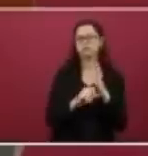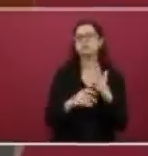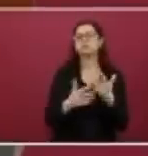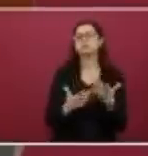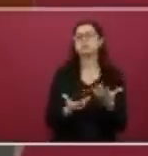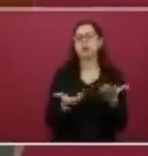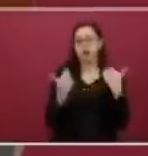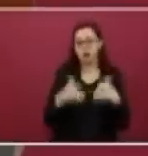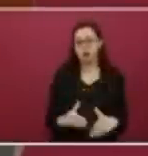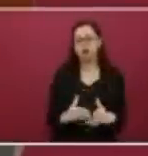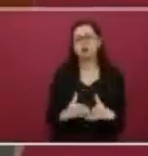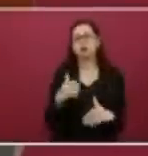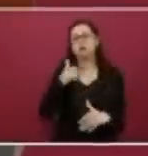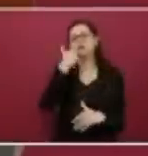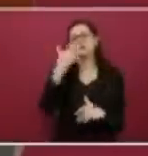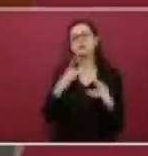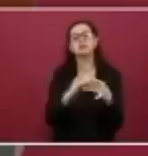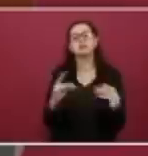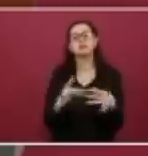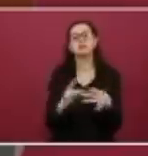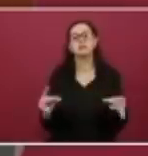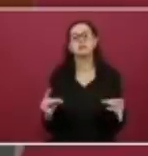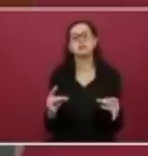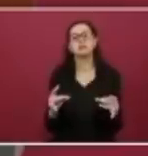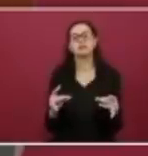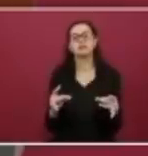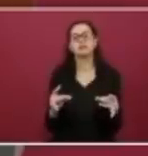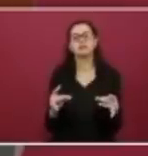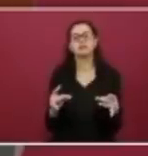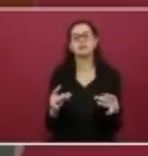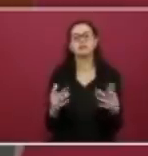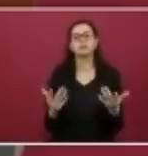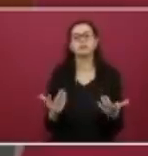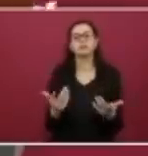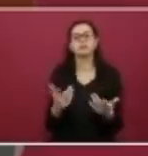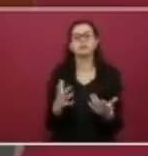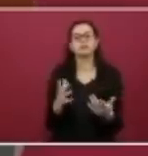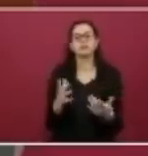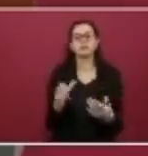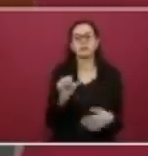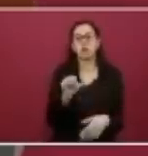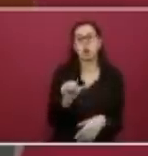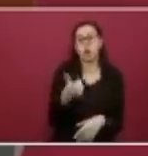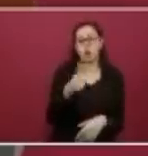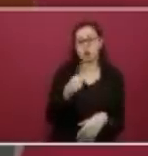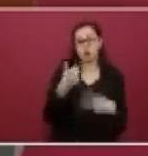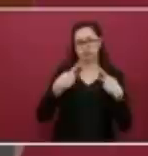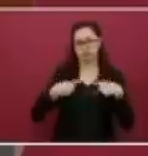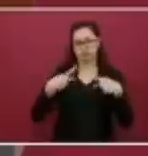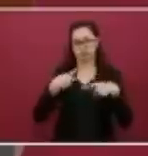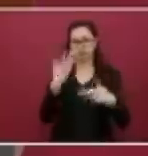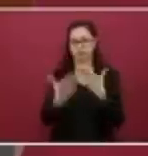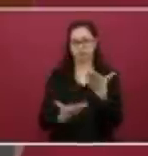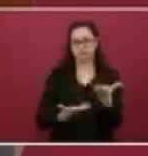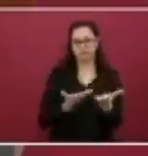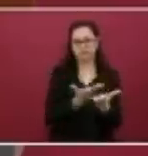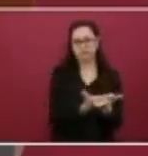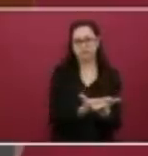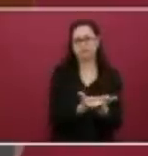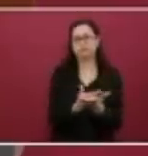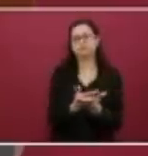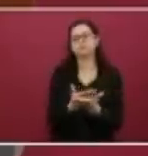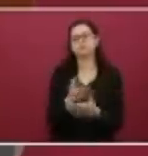comentarles que lo sé fueron 11 las personas propuestas tanto por